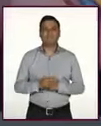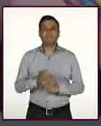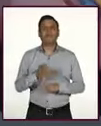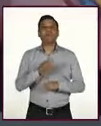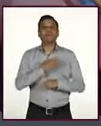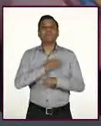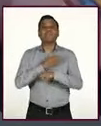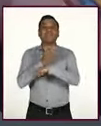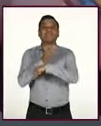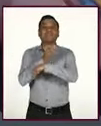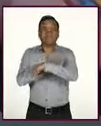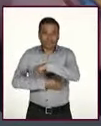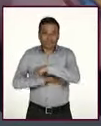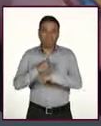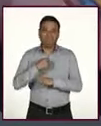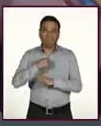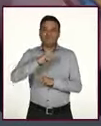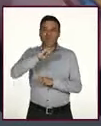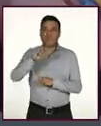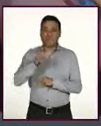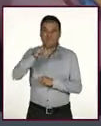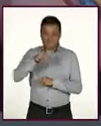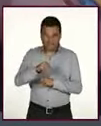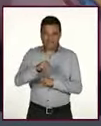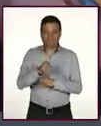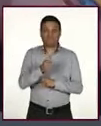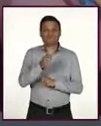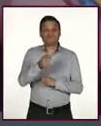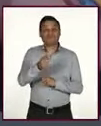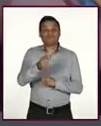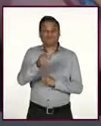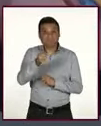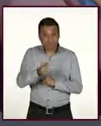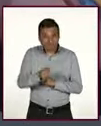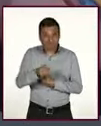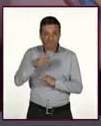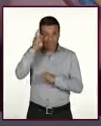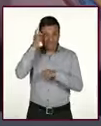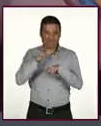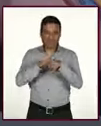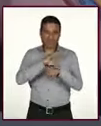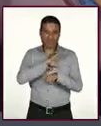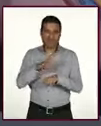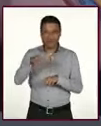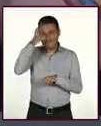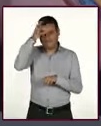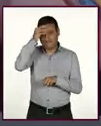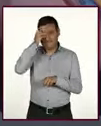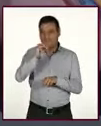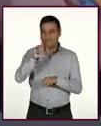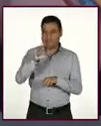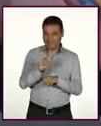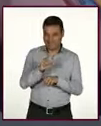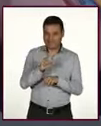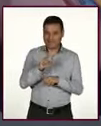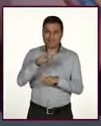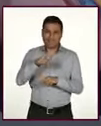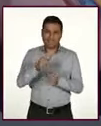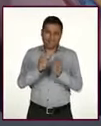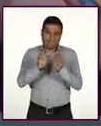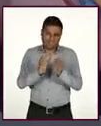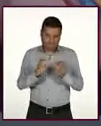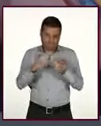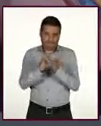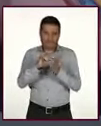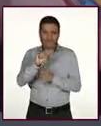Muy buenas tardes, soy Julieta Mendoza y les saludo desde la Dirección General Aprende MX, área perteneciente a la